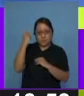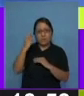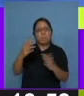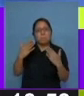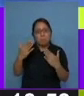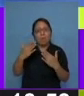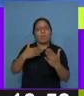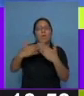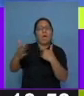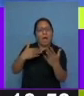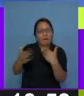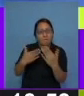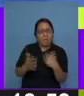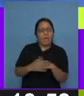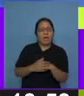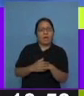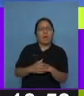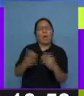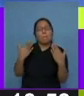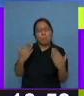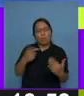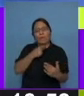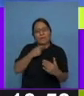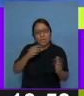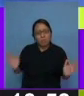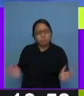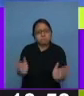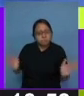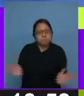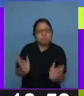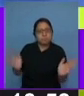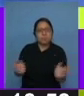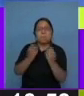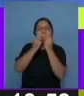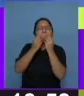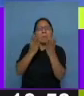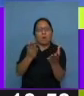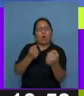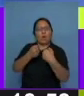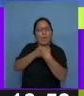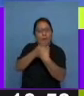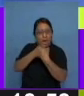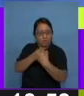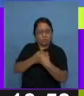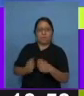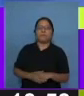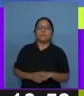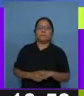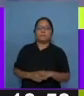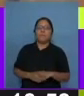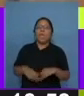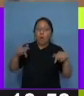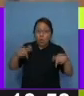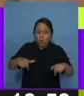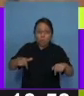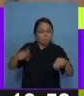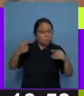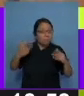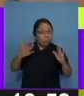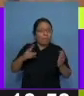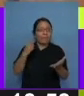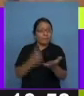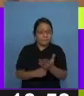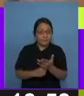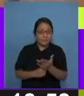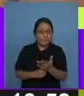charlar, dialogar y poder llevar adelante las mejores negociaciones, ¿no? Hoy puede haber definiciones. ¿Qué va a pasar con